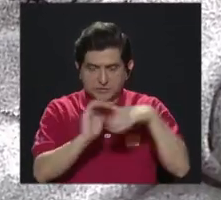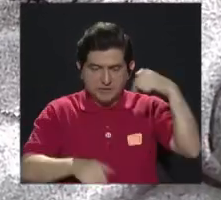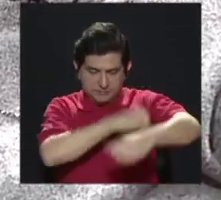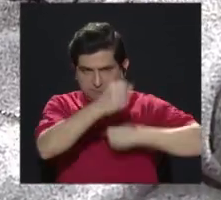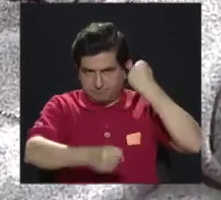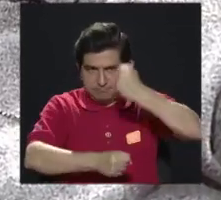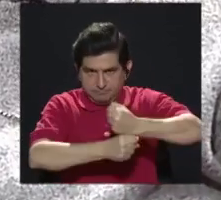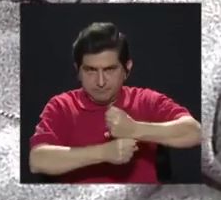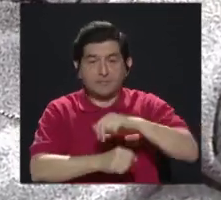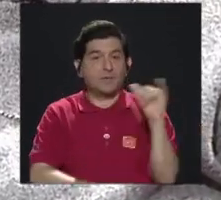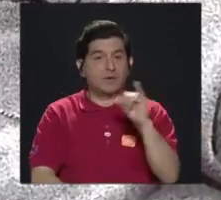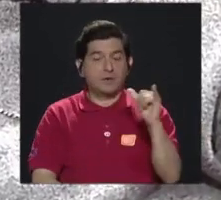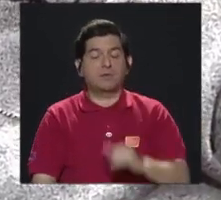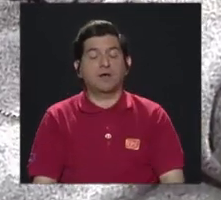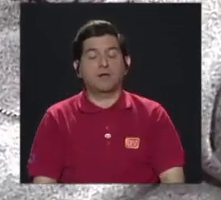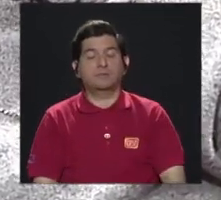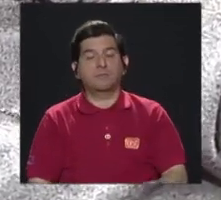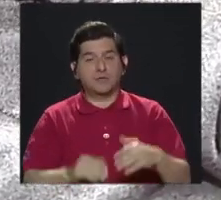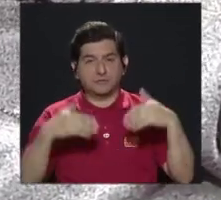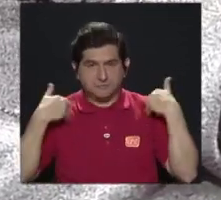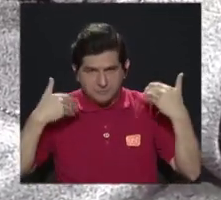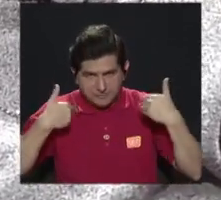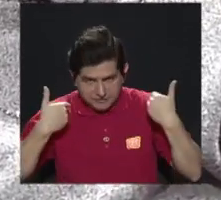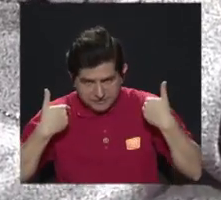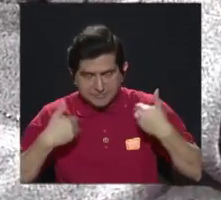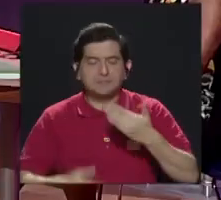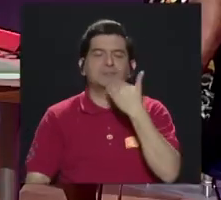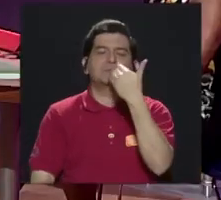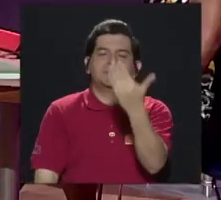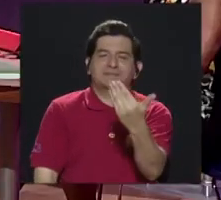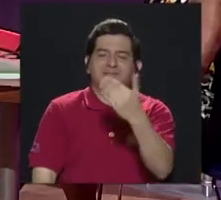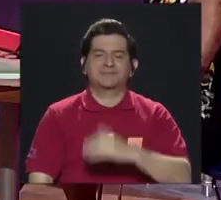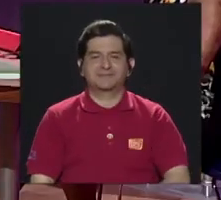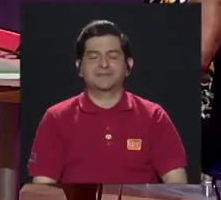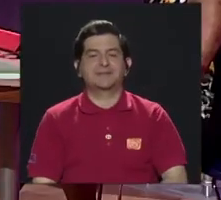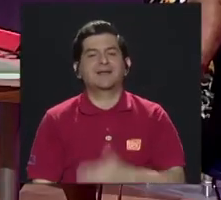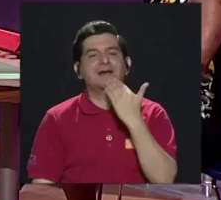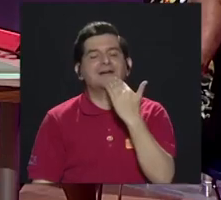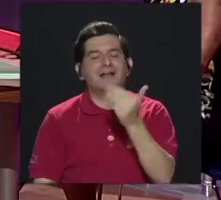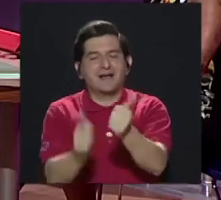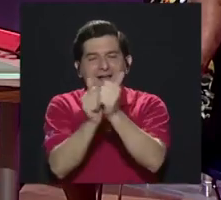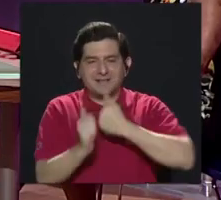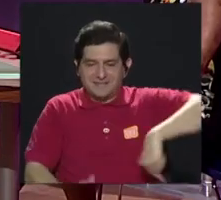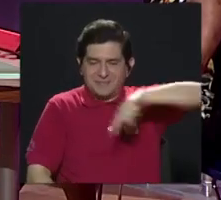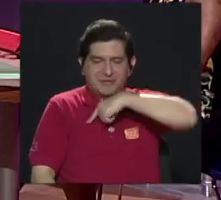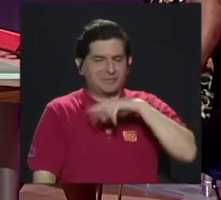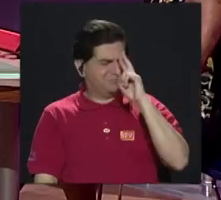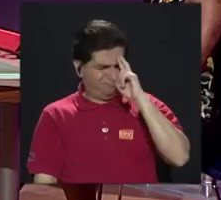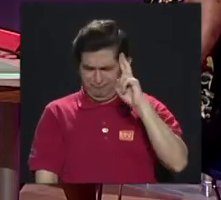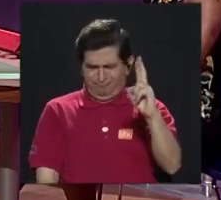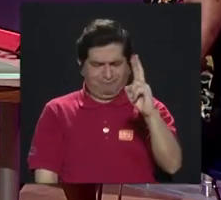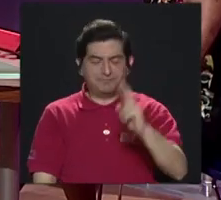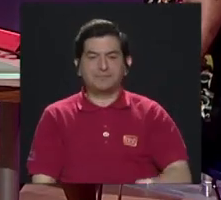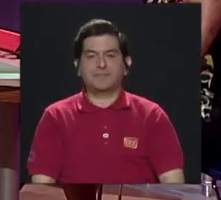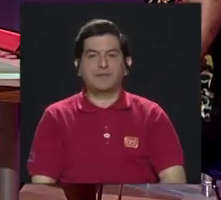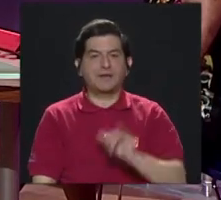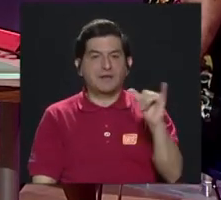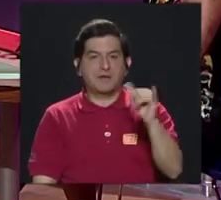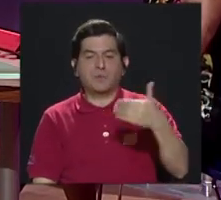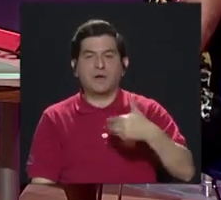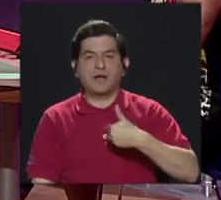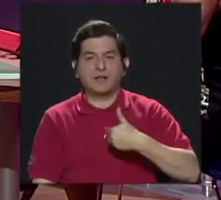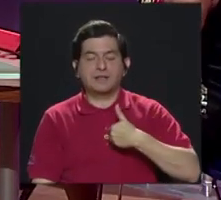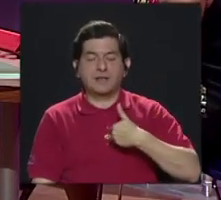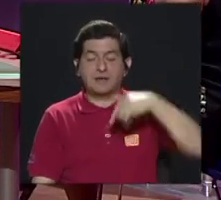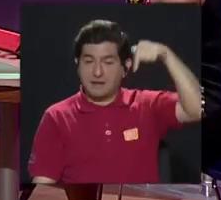año y además felicidades. Muchas gracias. Y gracias por acompañarnos en Irreverencias. Y también tenemos